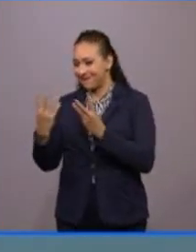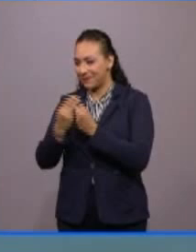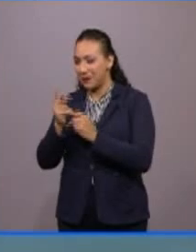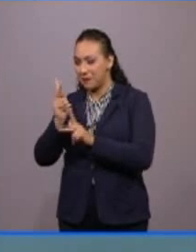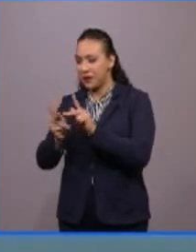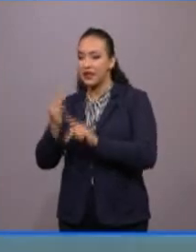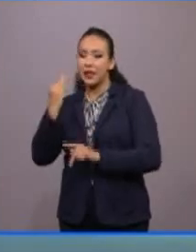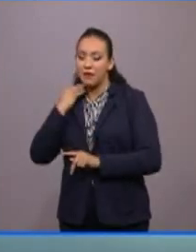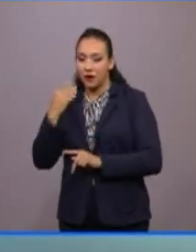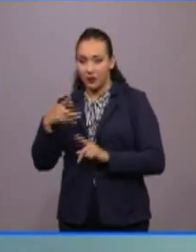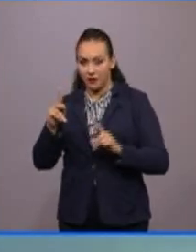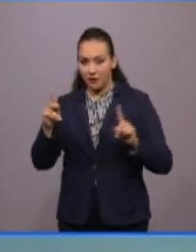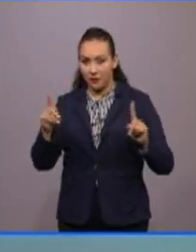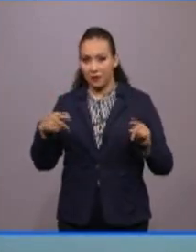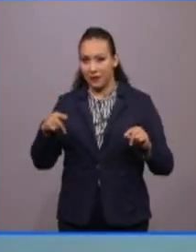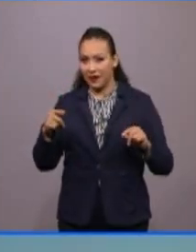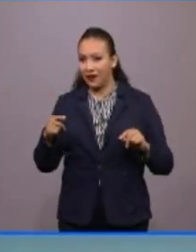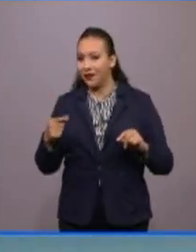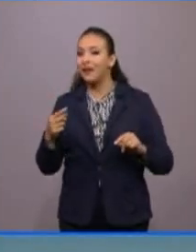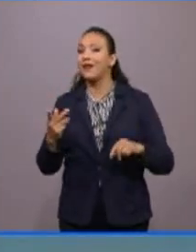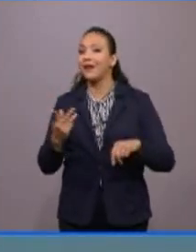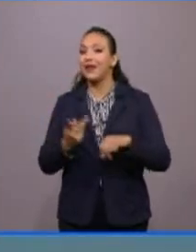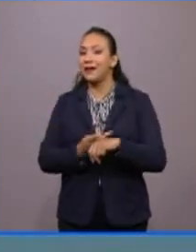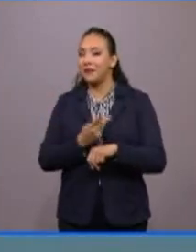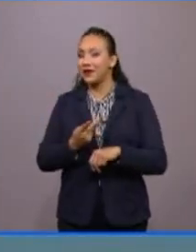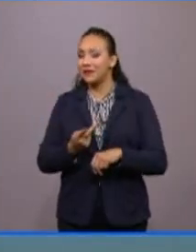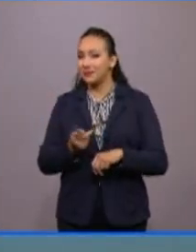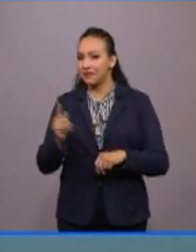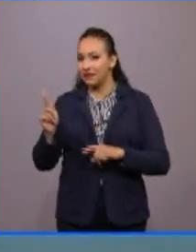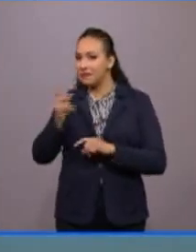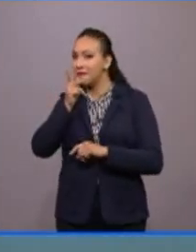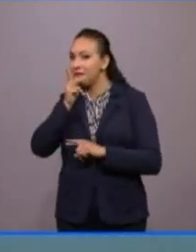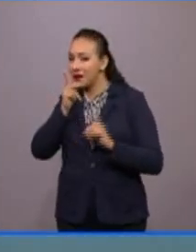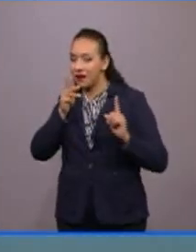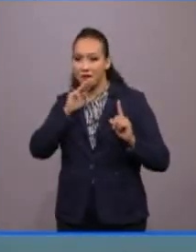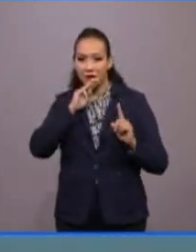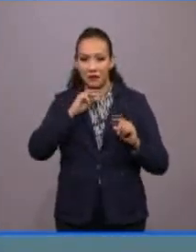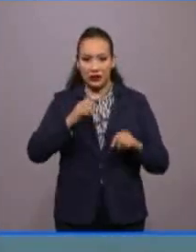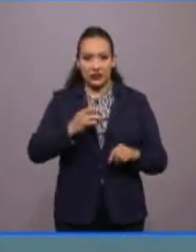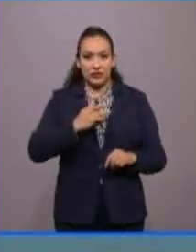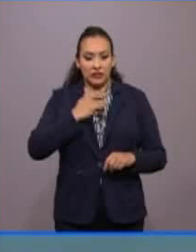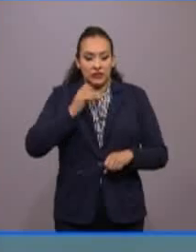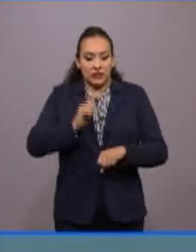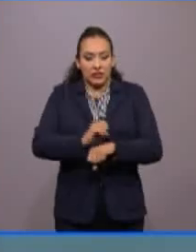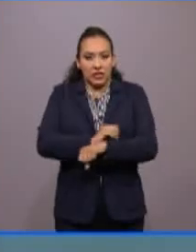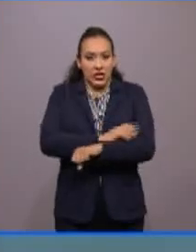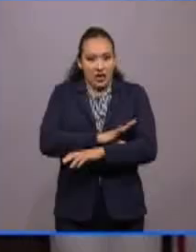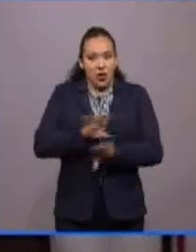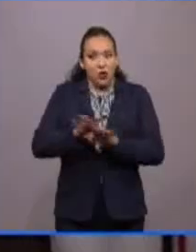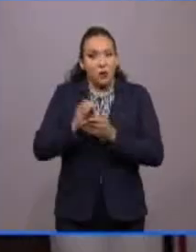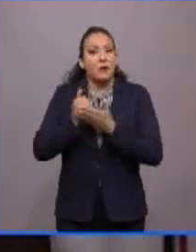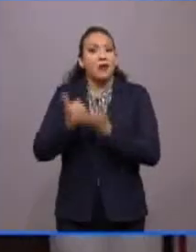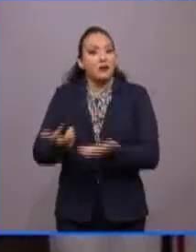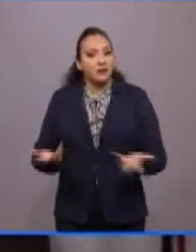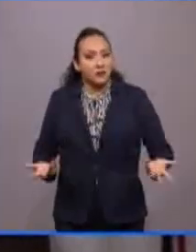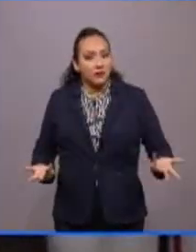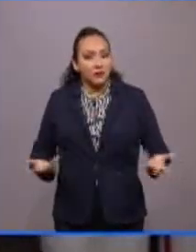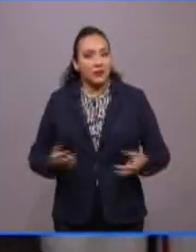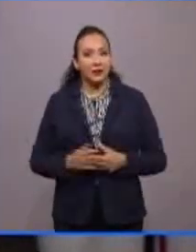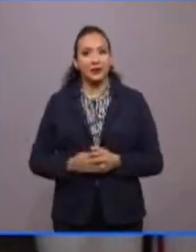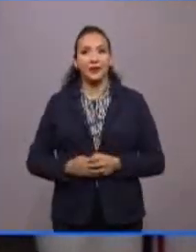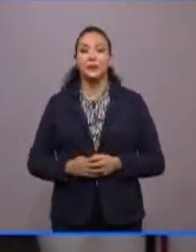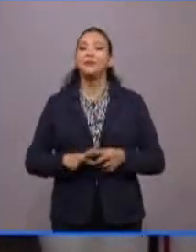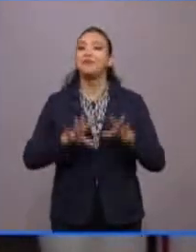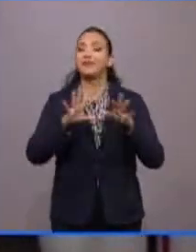el tema, ¿sí? Pero la cuestión emocional, ¿cómo la suplimos? Al hablar